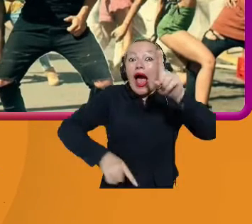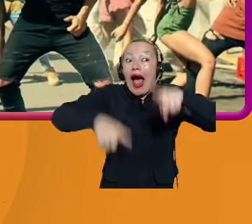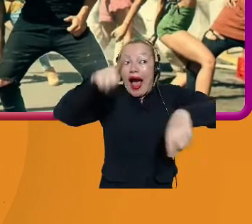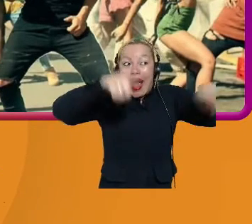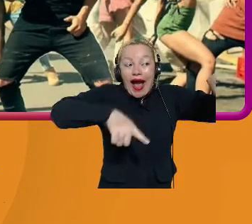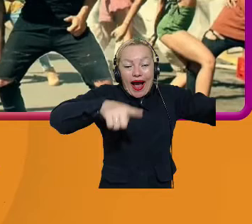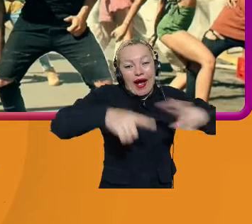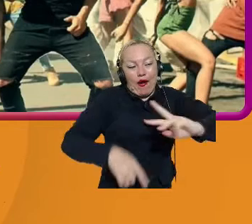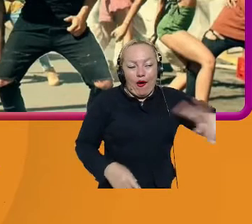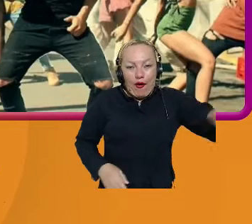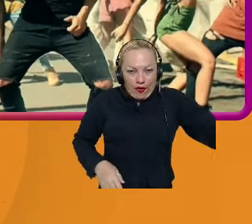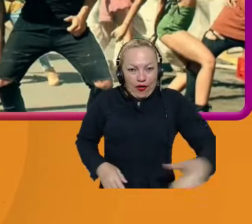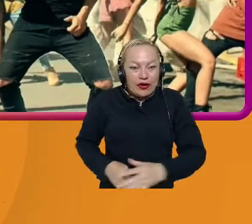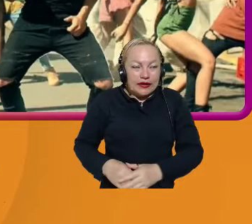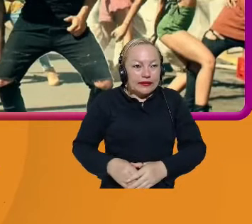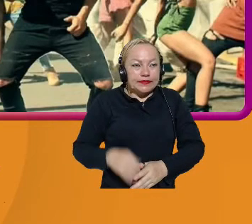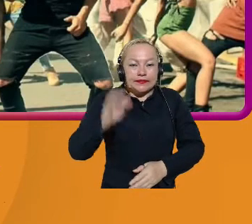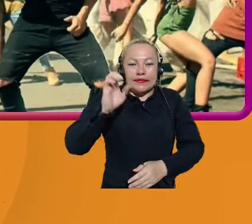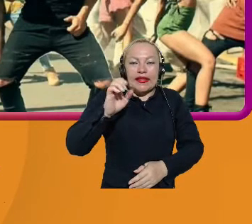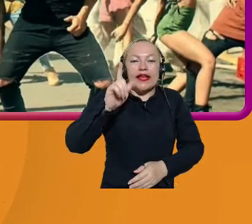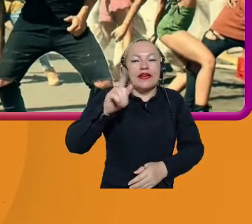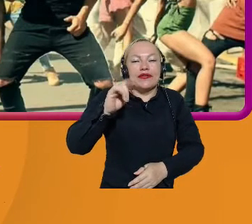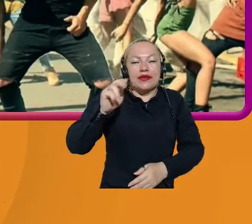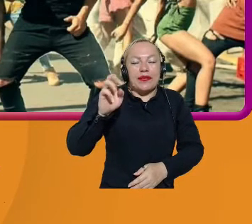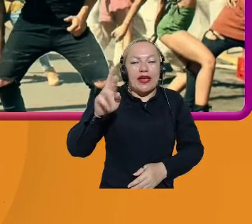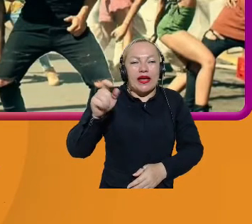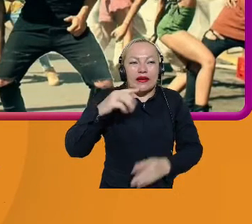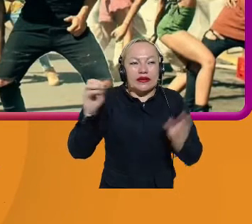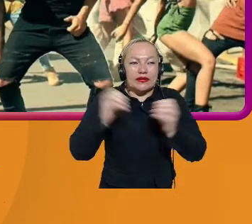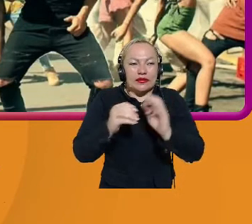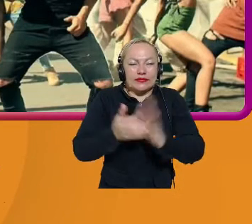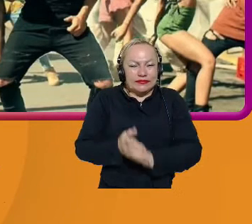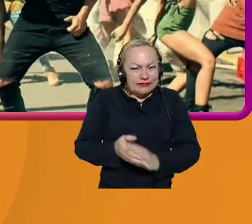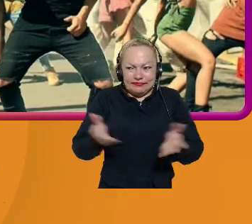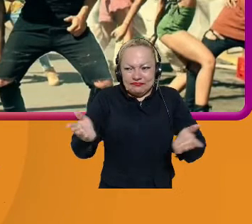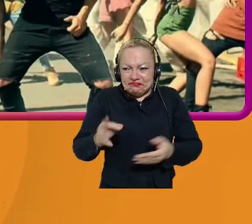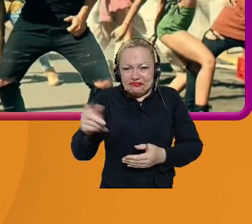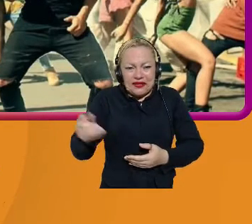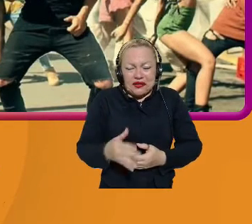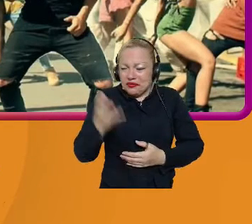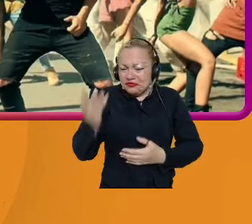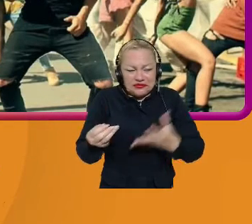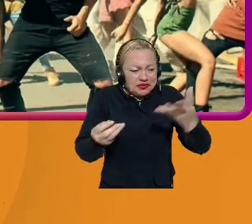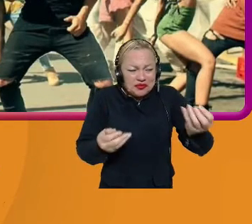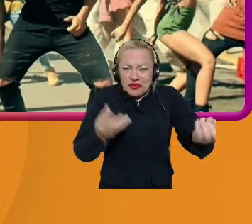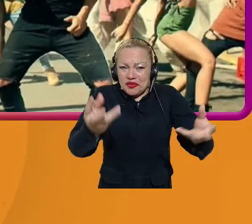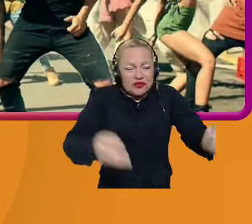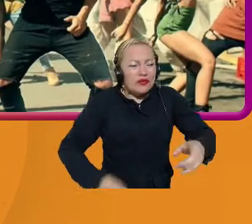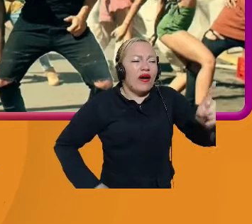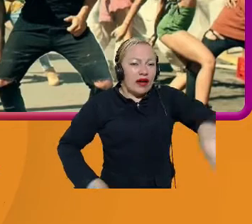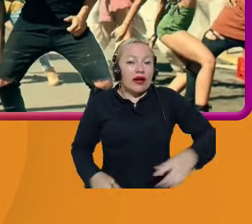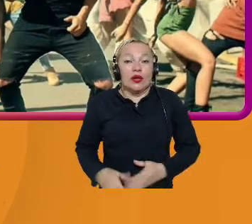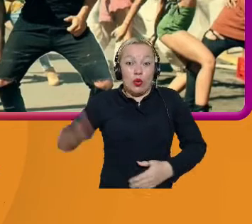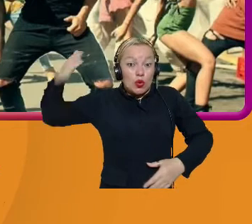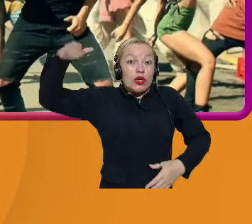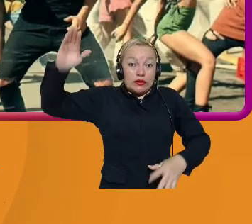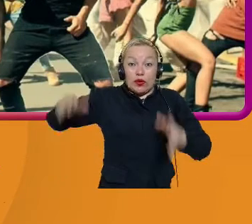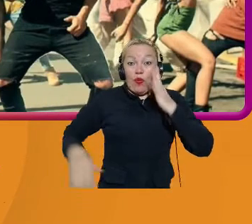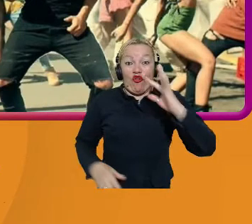que fueron efímeros. El primerito, no están, así por ejemplo, que empezó. Dragón y Caballero, ya no están juntos. Y no. Eran buenísimos.